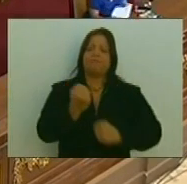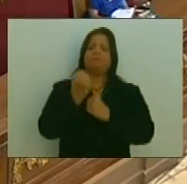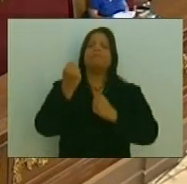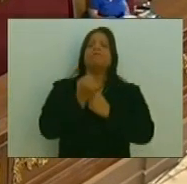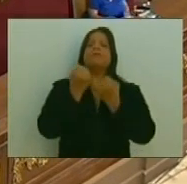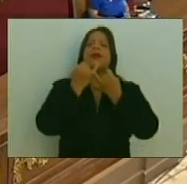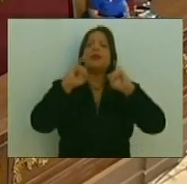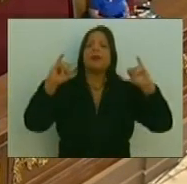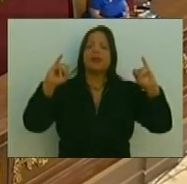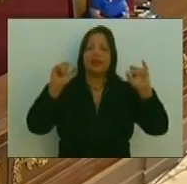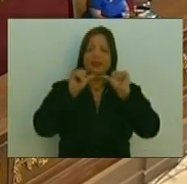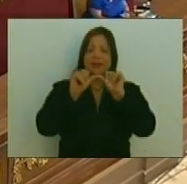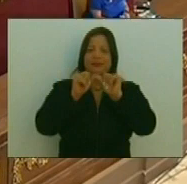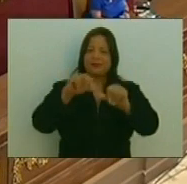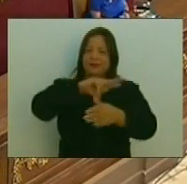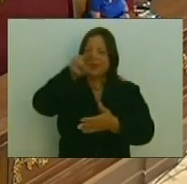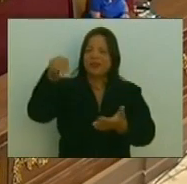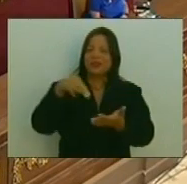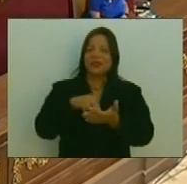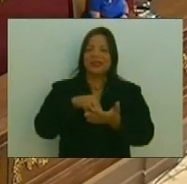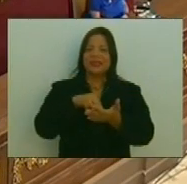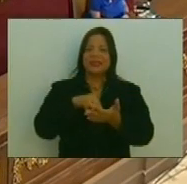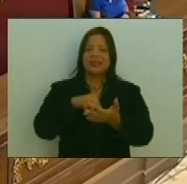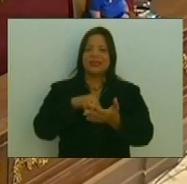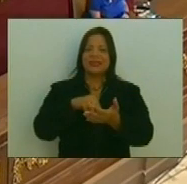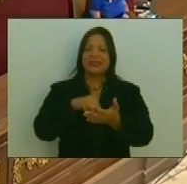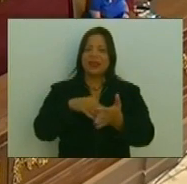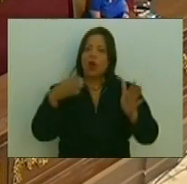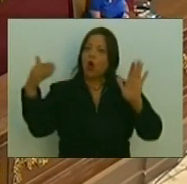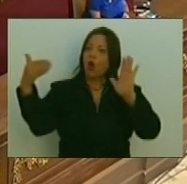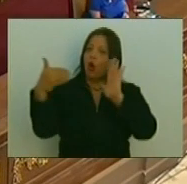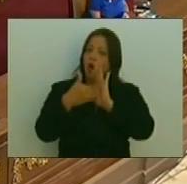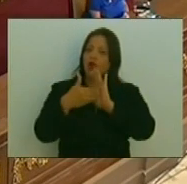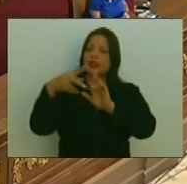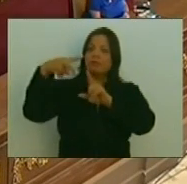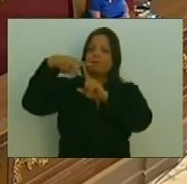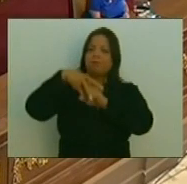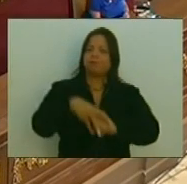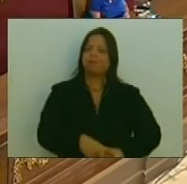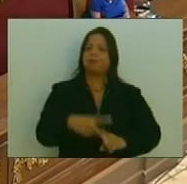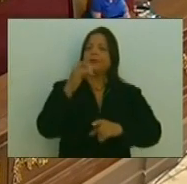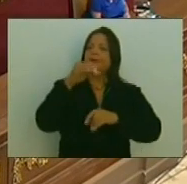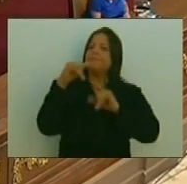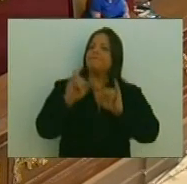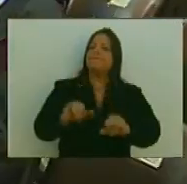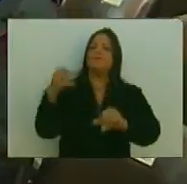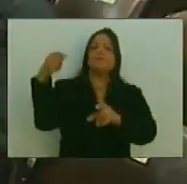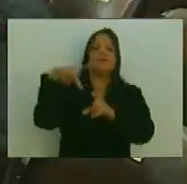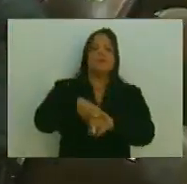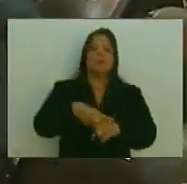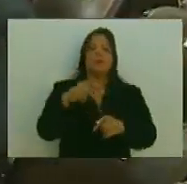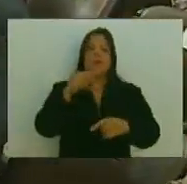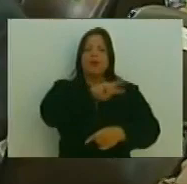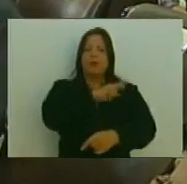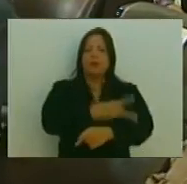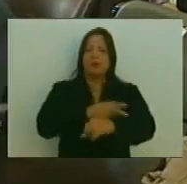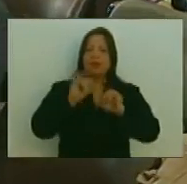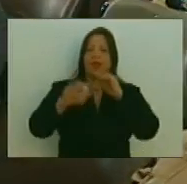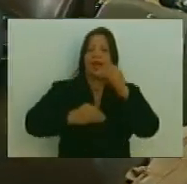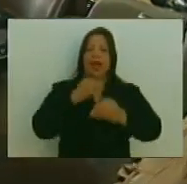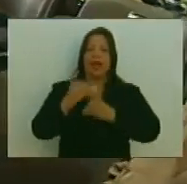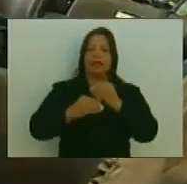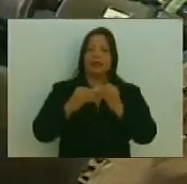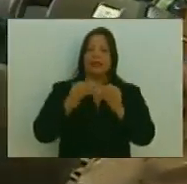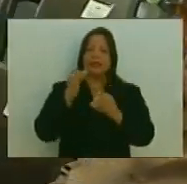nuestra independencia nacional, contra el asedio de la derecha internacional y sus poderes fácticos.